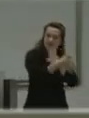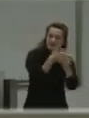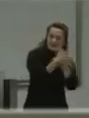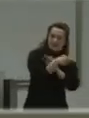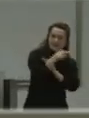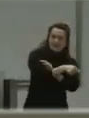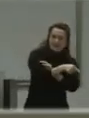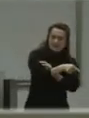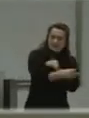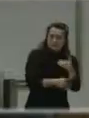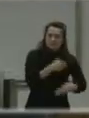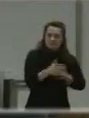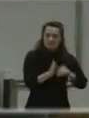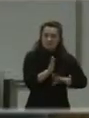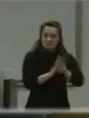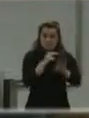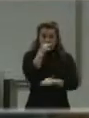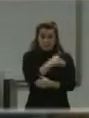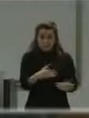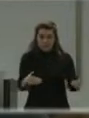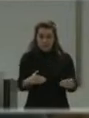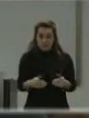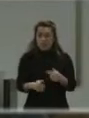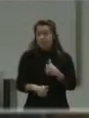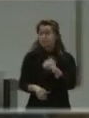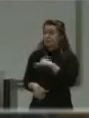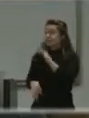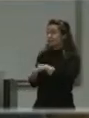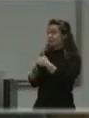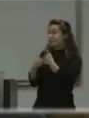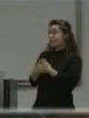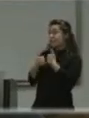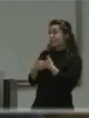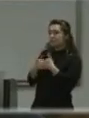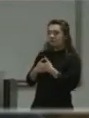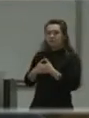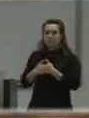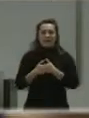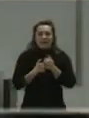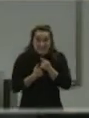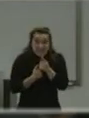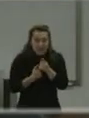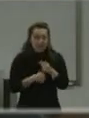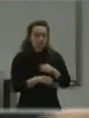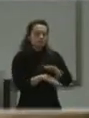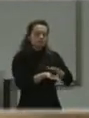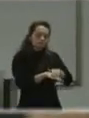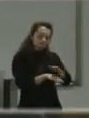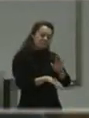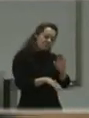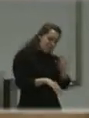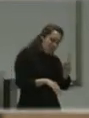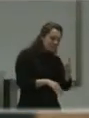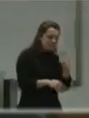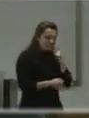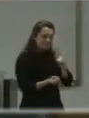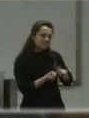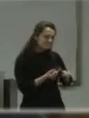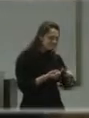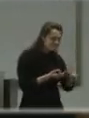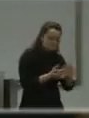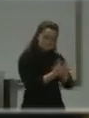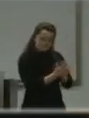desde ese preciso momento que los niños nos dicen tengo novio tengo novia Ahí es donde empezamos a a darles unos elementos importantes para